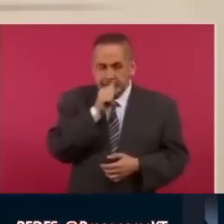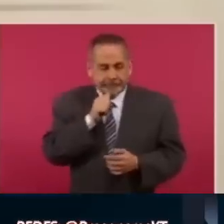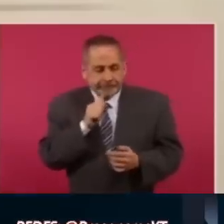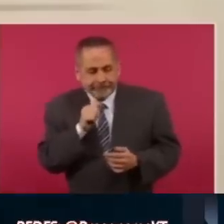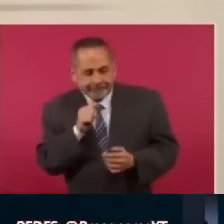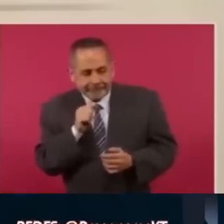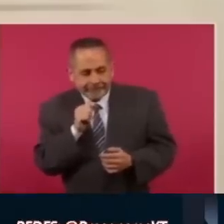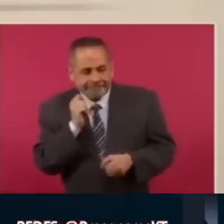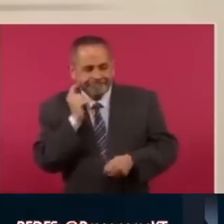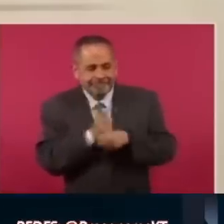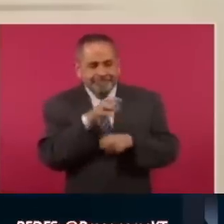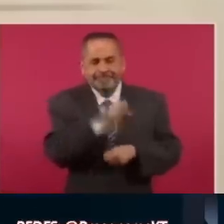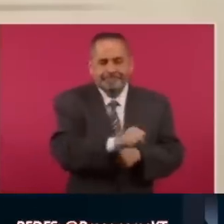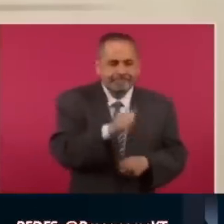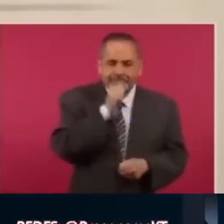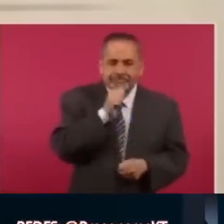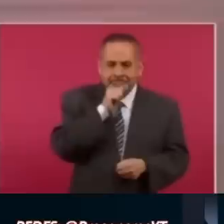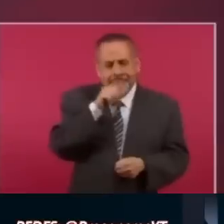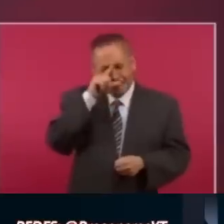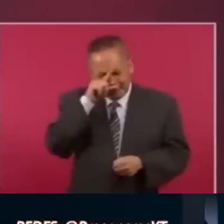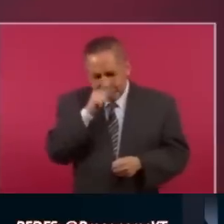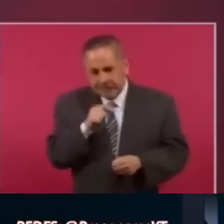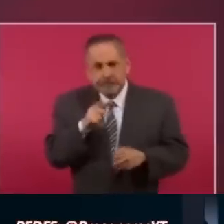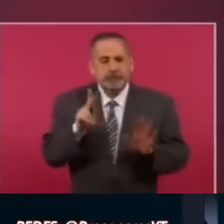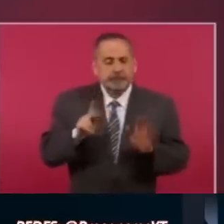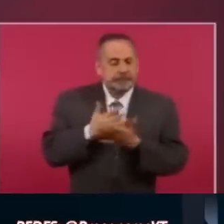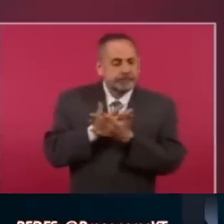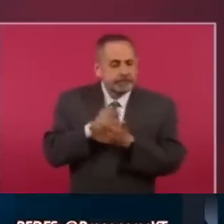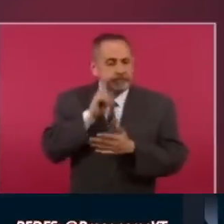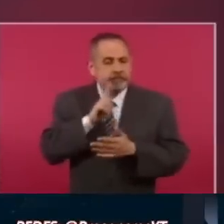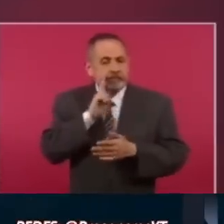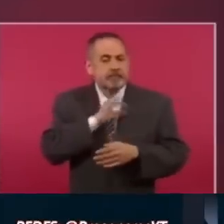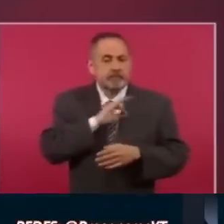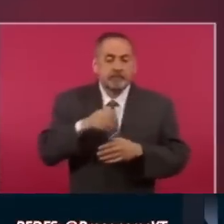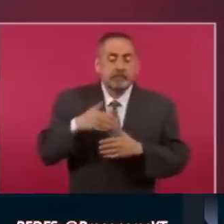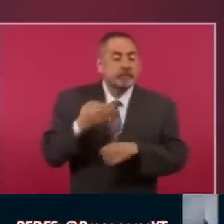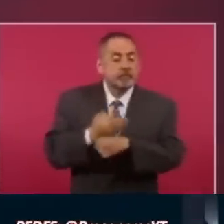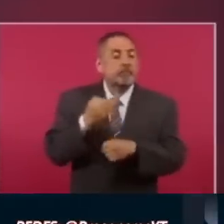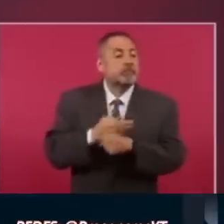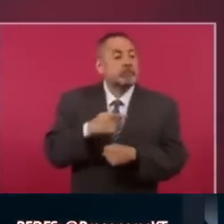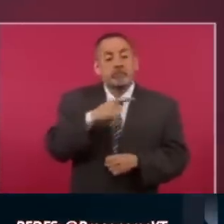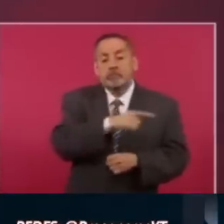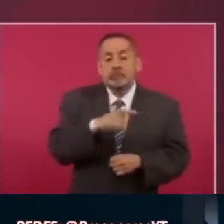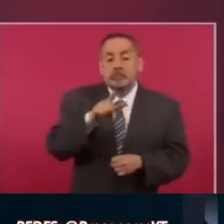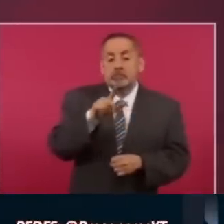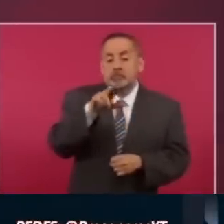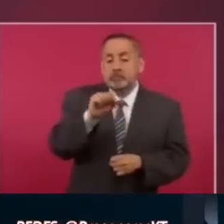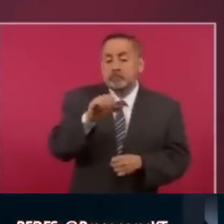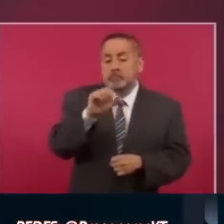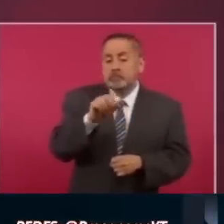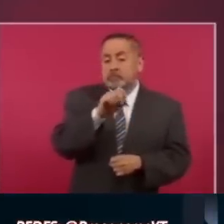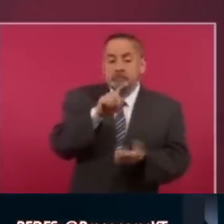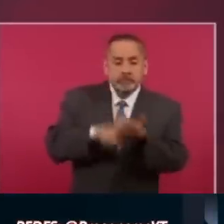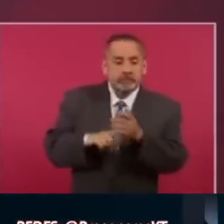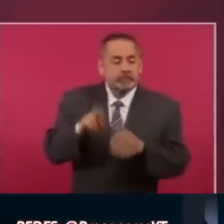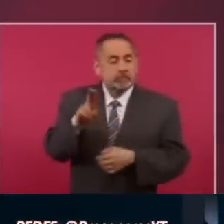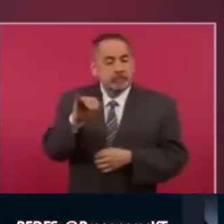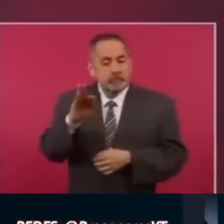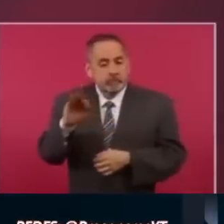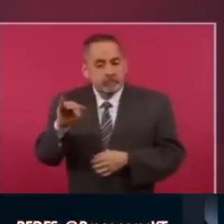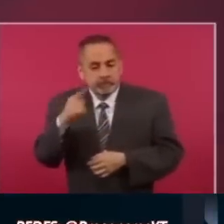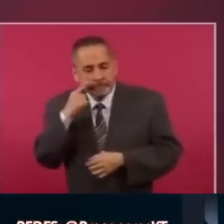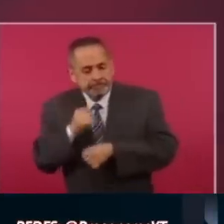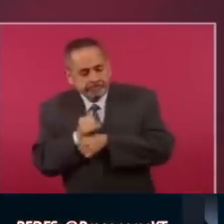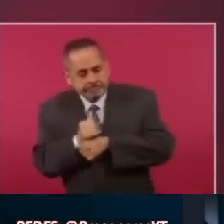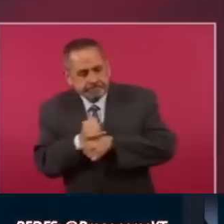fortuna. Pero Luis Cárdenas Palomino está siendo investigado por la Unidad de Inteligencia